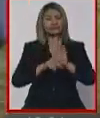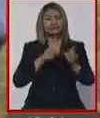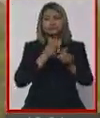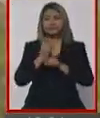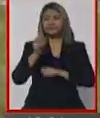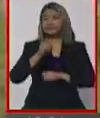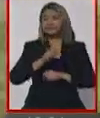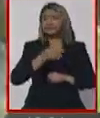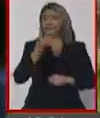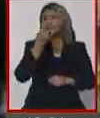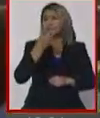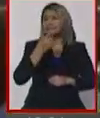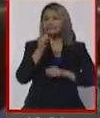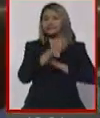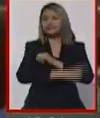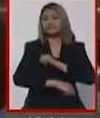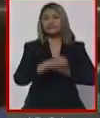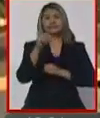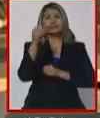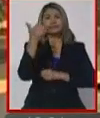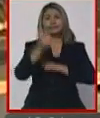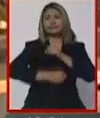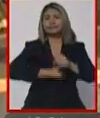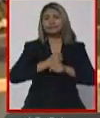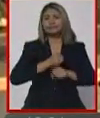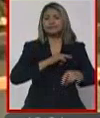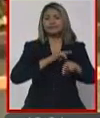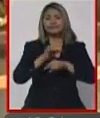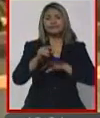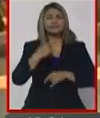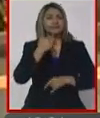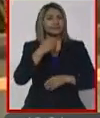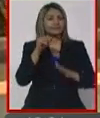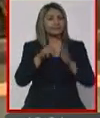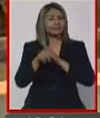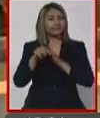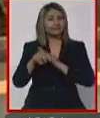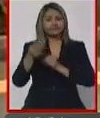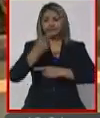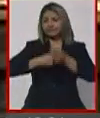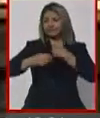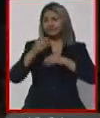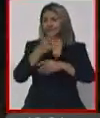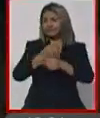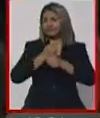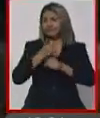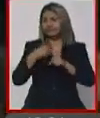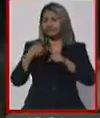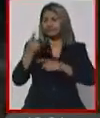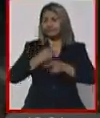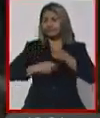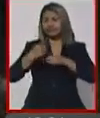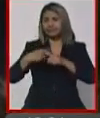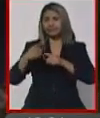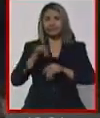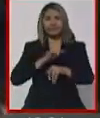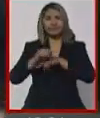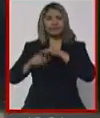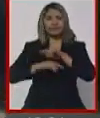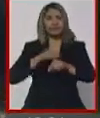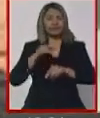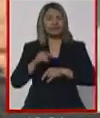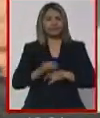de sustancias controladas con penas superiores a 10 años, delitos de terrorismo, genocidio, contrabando, secuestro, trata y tráfico,